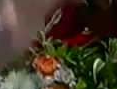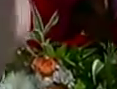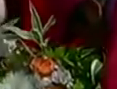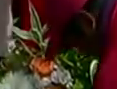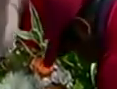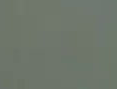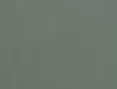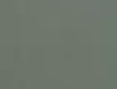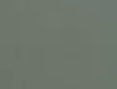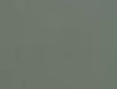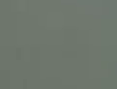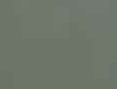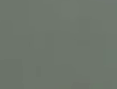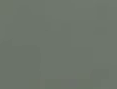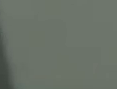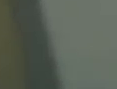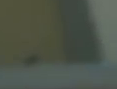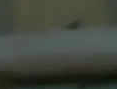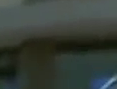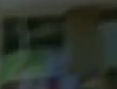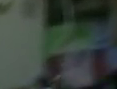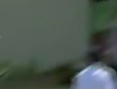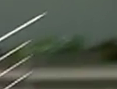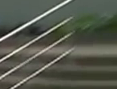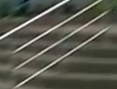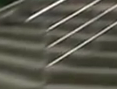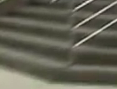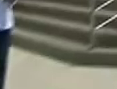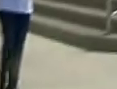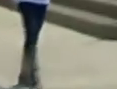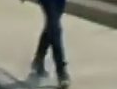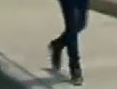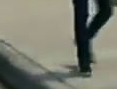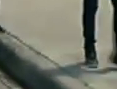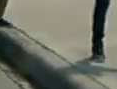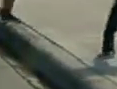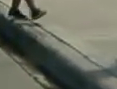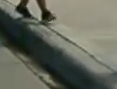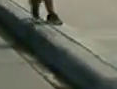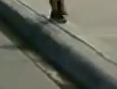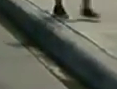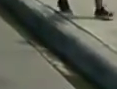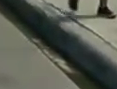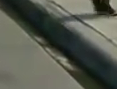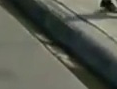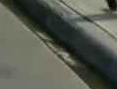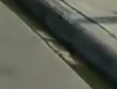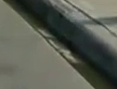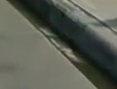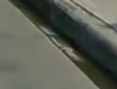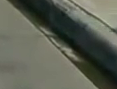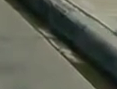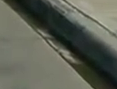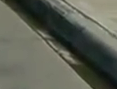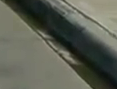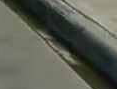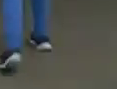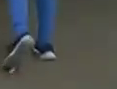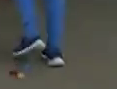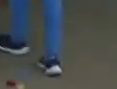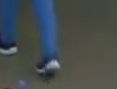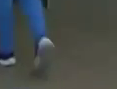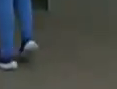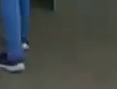la fe que uno tiene. La venerada imagen del Señor del Buen Suceso llegó a la iglesia San Felipe, al norte de